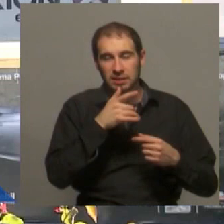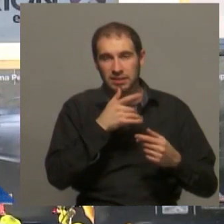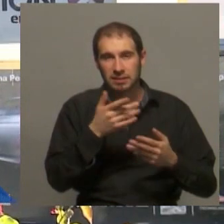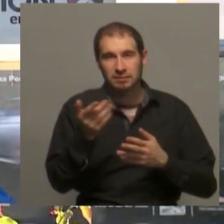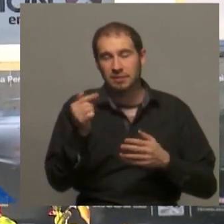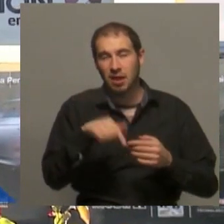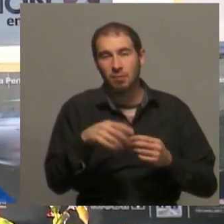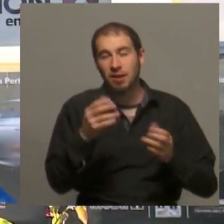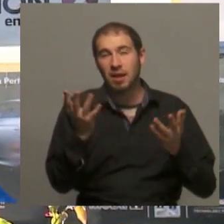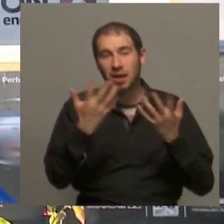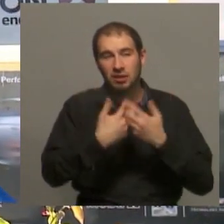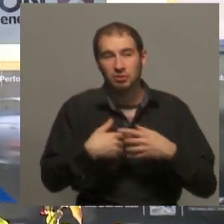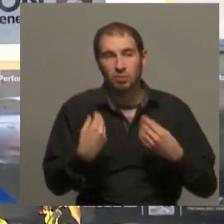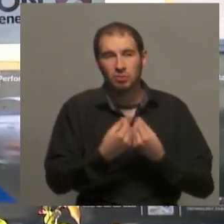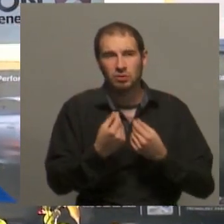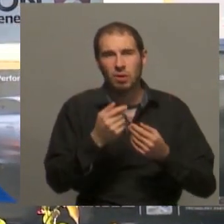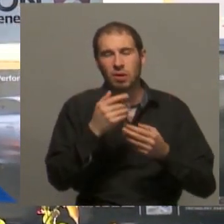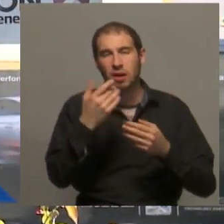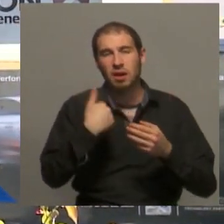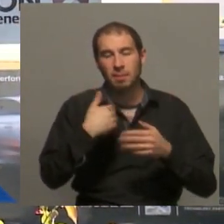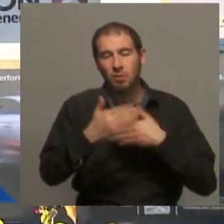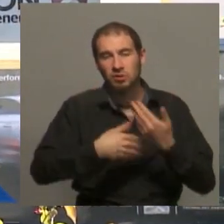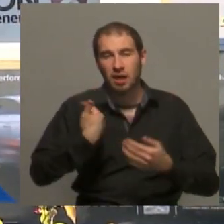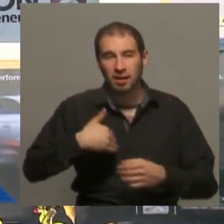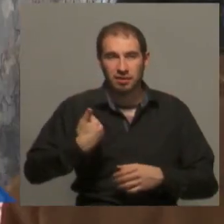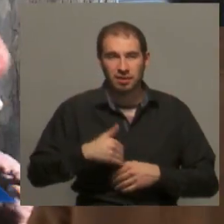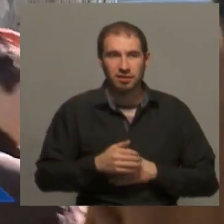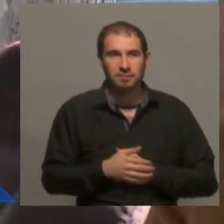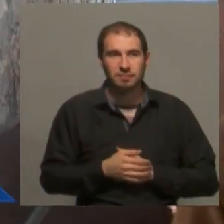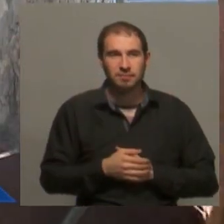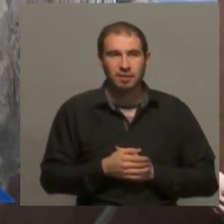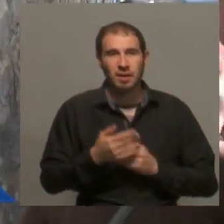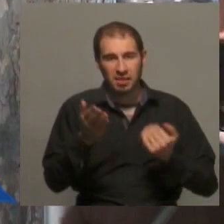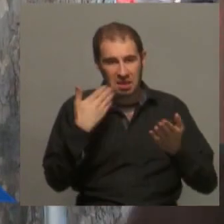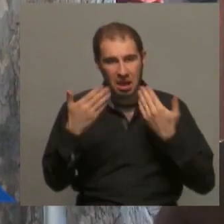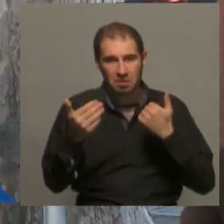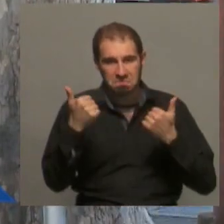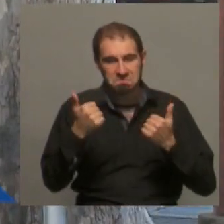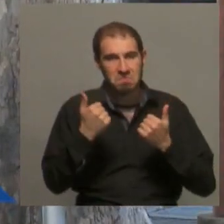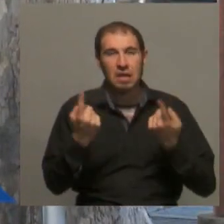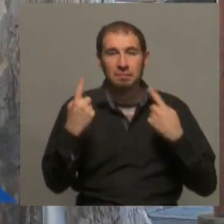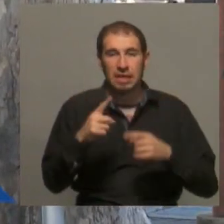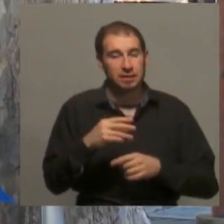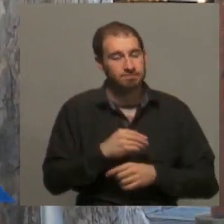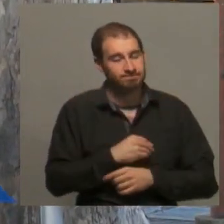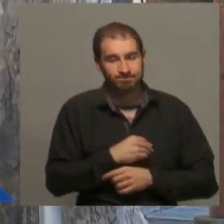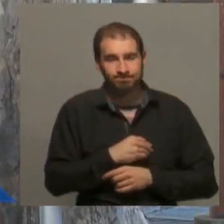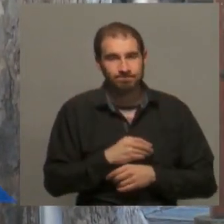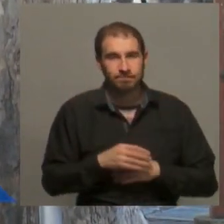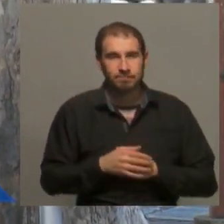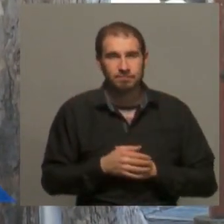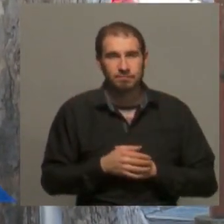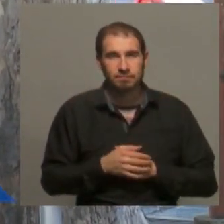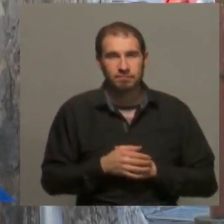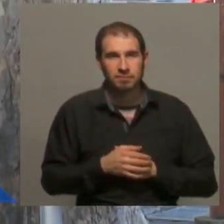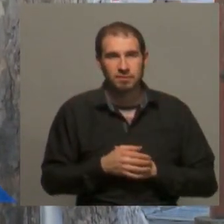diría, porque está vinculado a muchos procesos en Argentina. Hay muy buen diálogo, pero lamentablemente